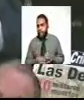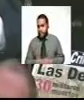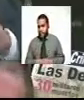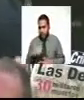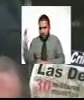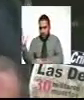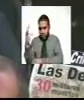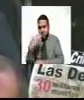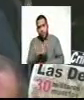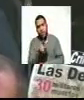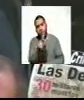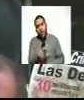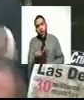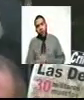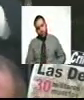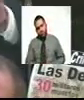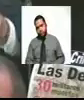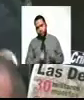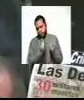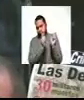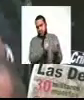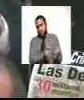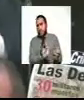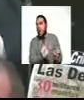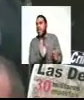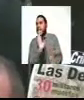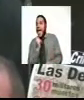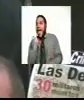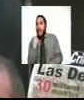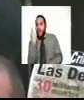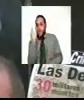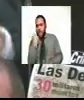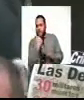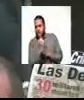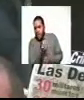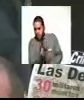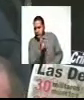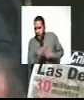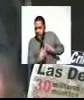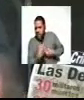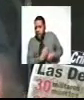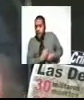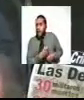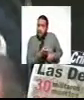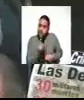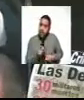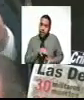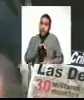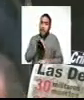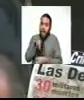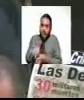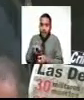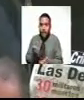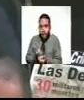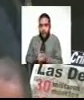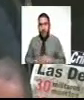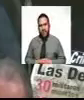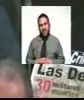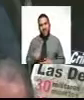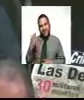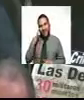meritocracia completa para todas esas personas. Entonces yo sí le pido, y eso lo sabe el magistrado Felipe